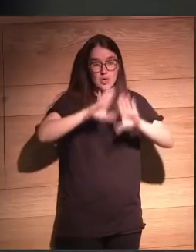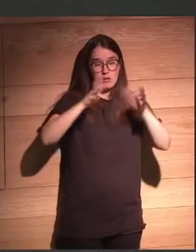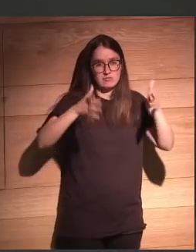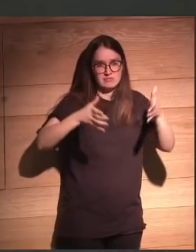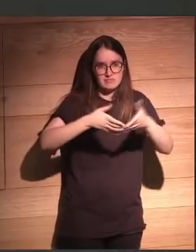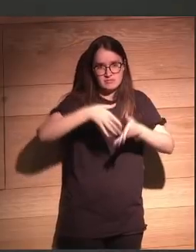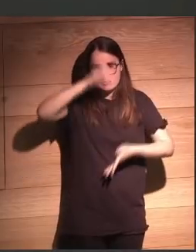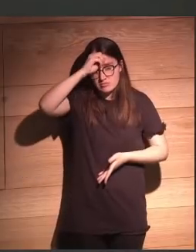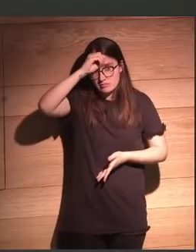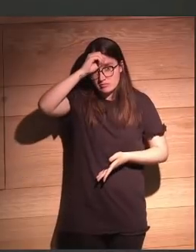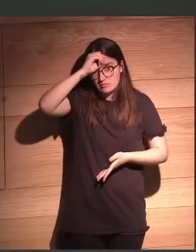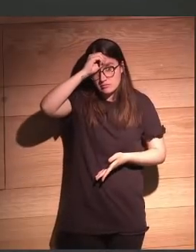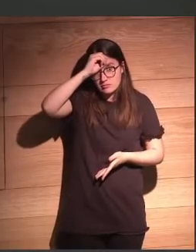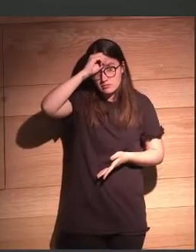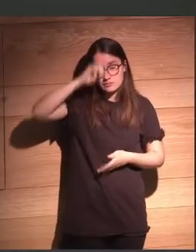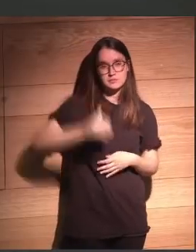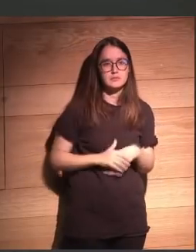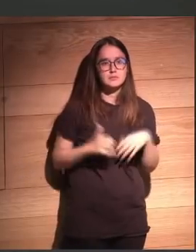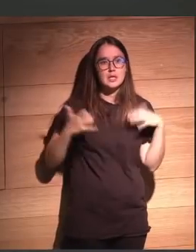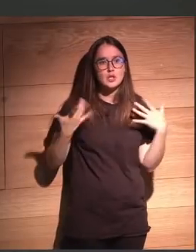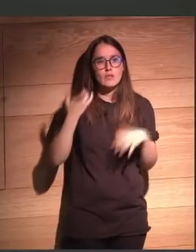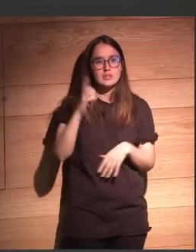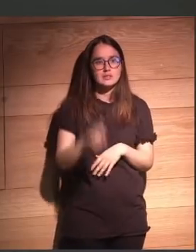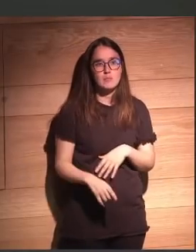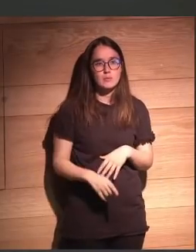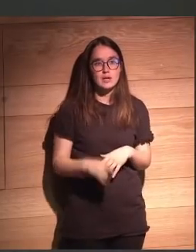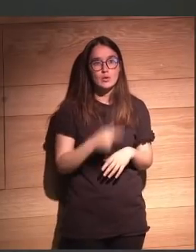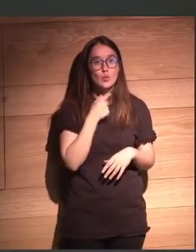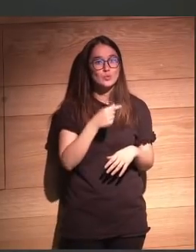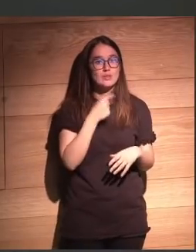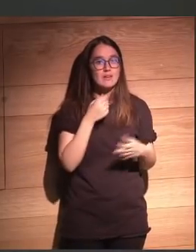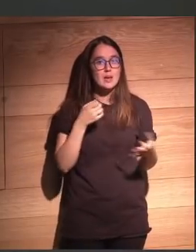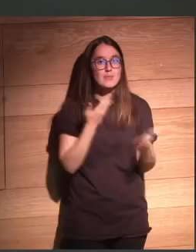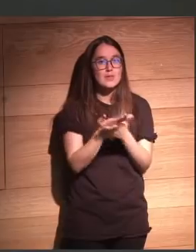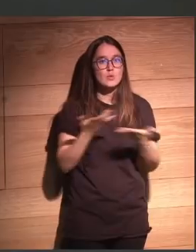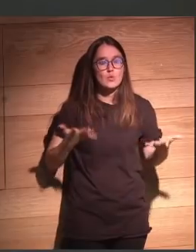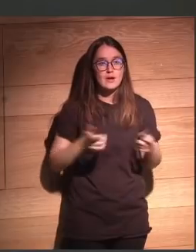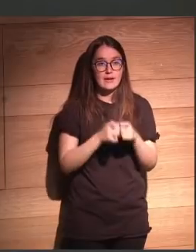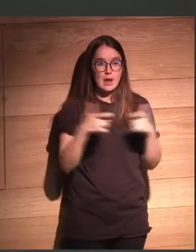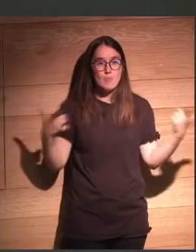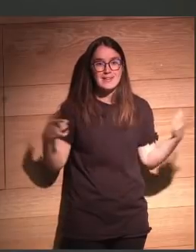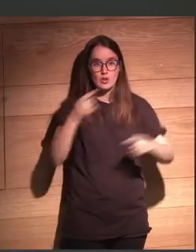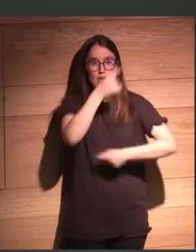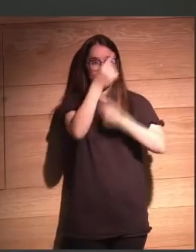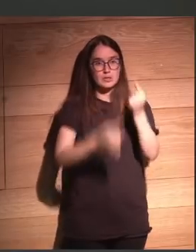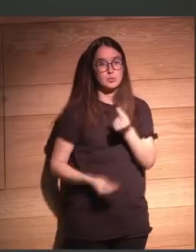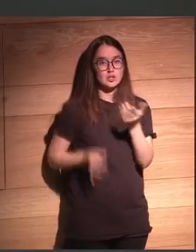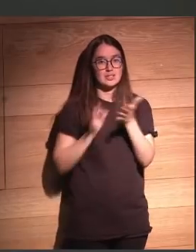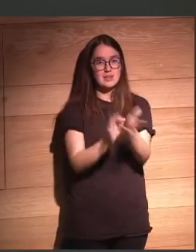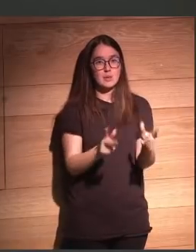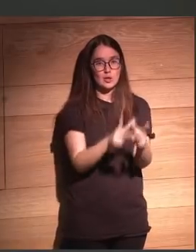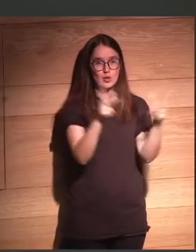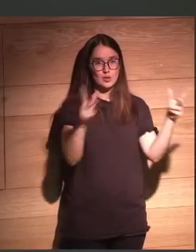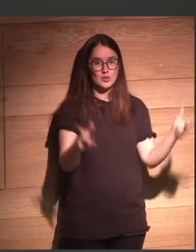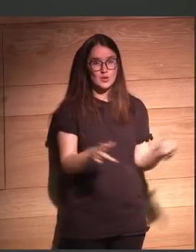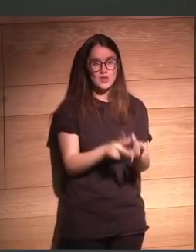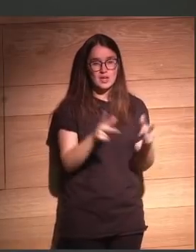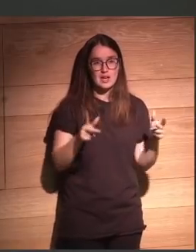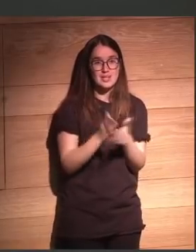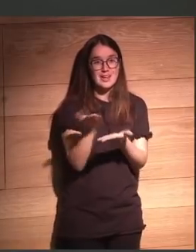ineptos absolutos. Entonces también, ¿qué nos gustaría pedir? El aumento de los presupuestos en servicios sociales, en